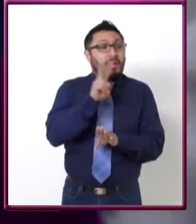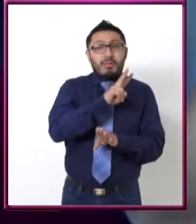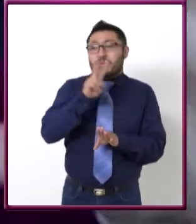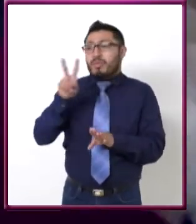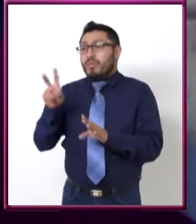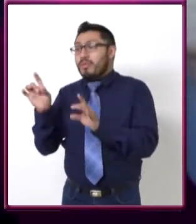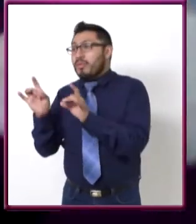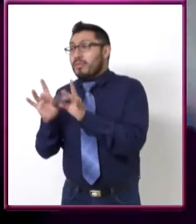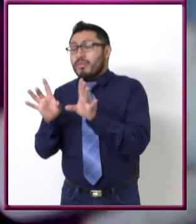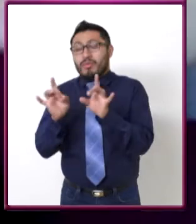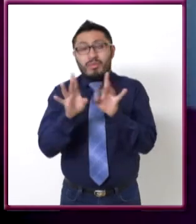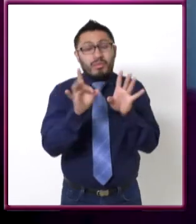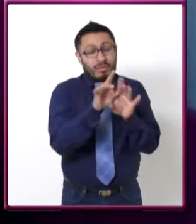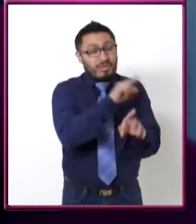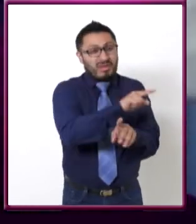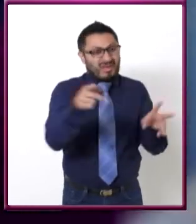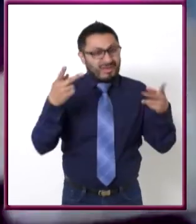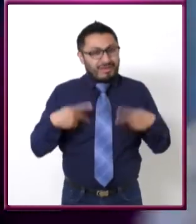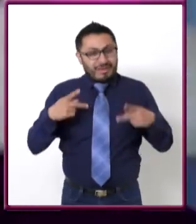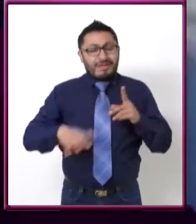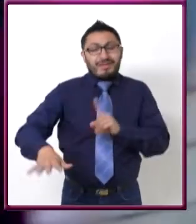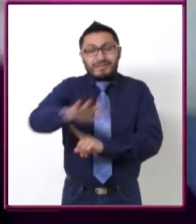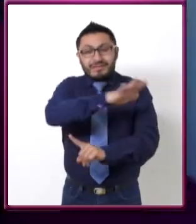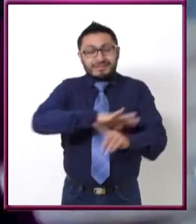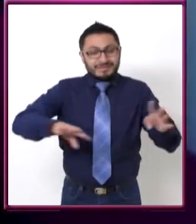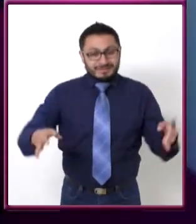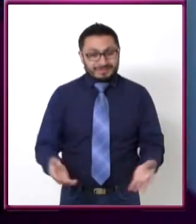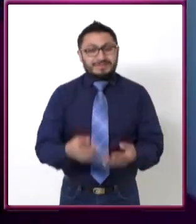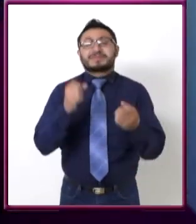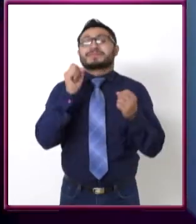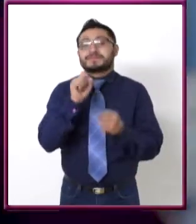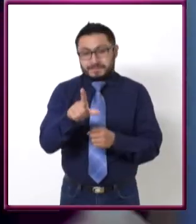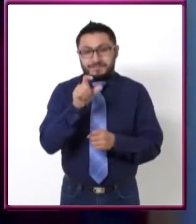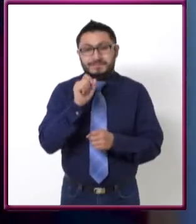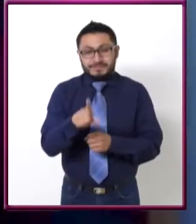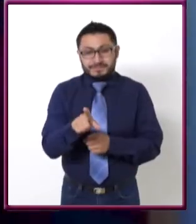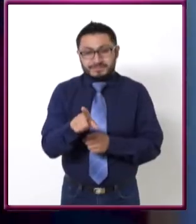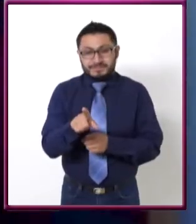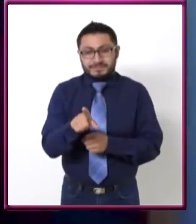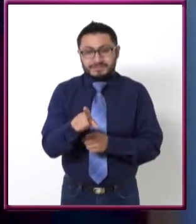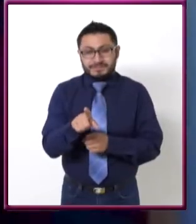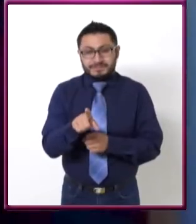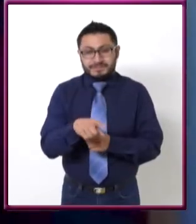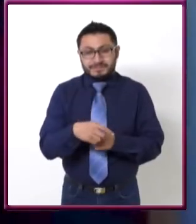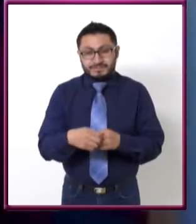veo que reaccionan las personas que están alrededor mío, que también me están